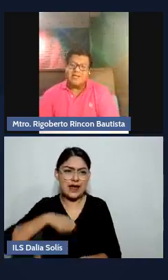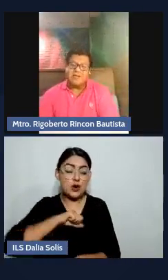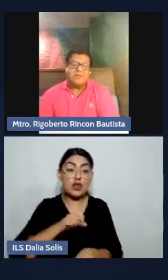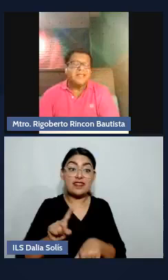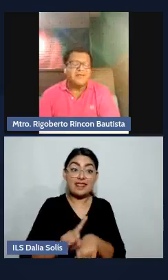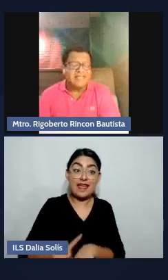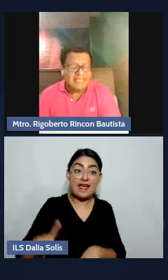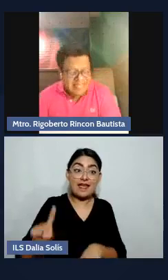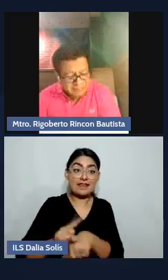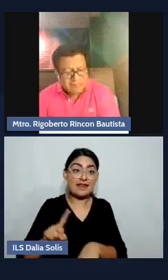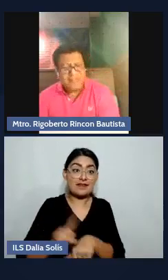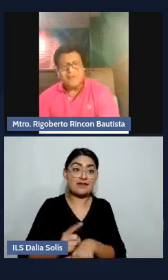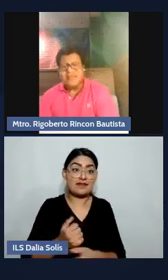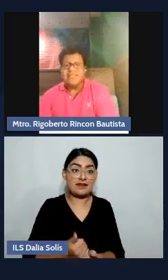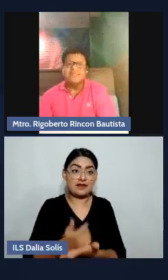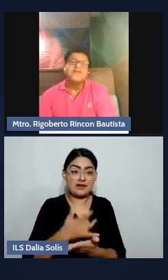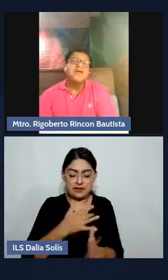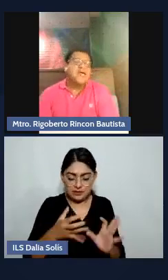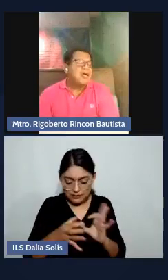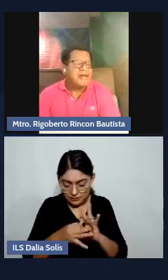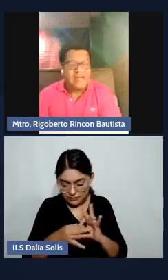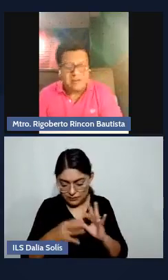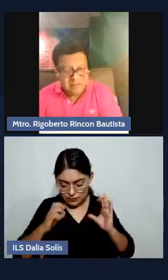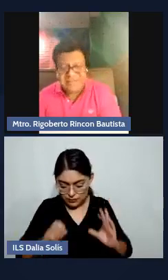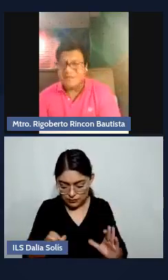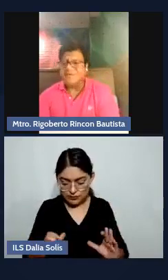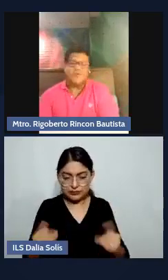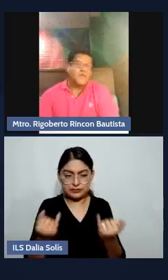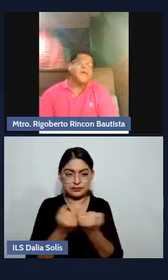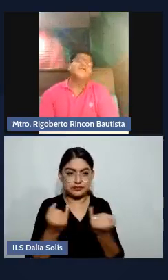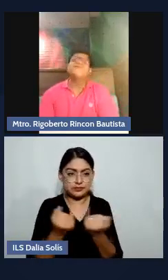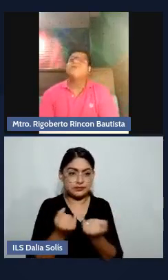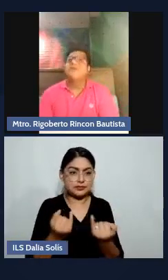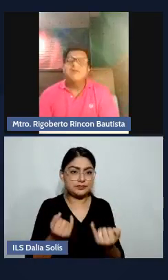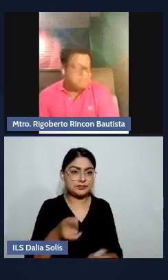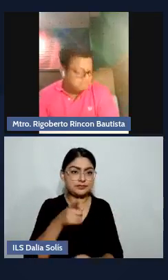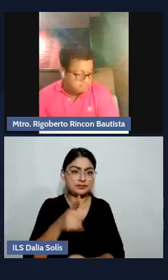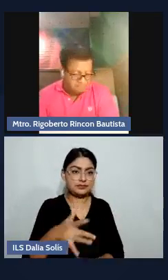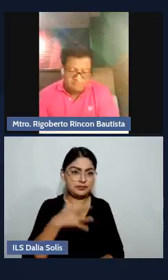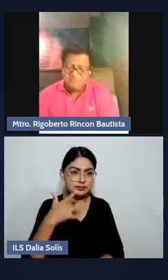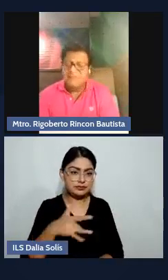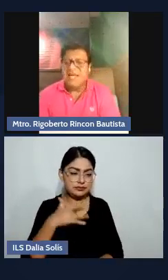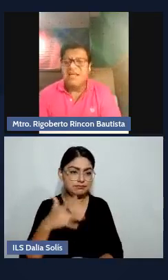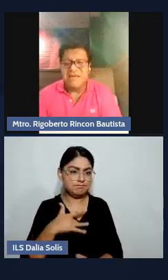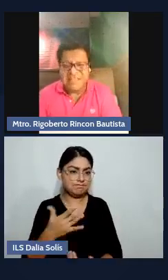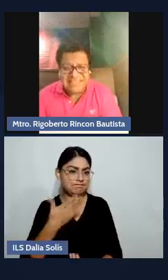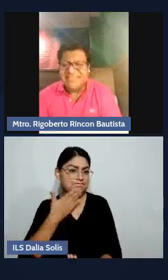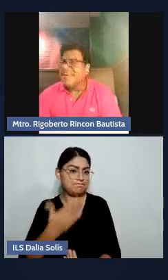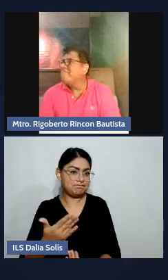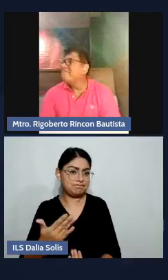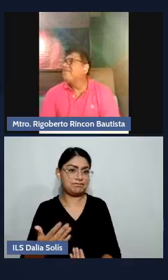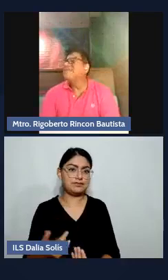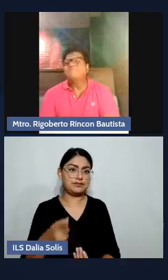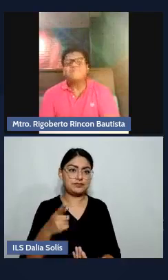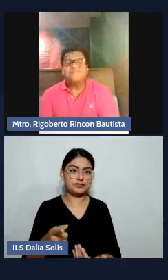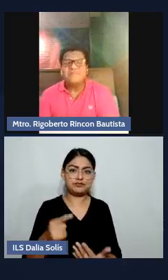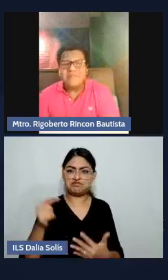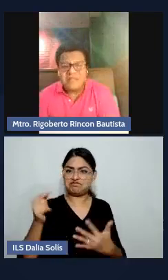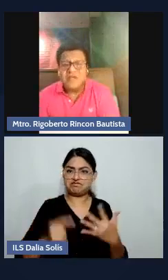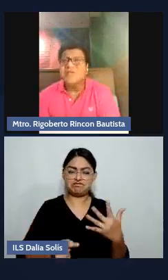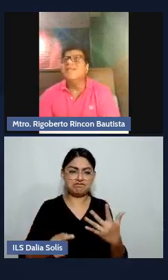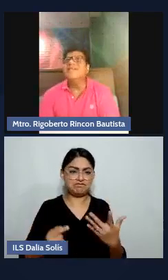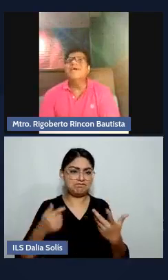contactar contigo mismo, reencontrarte con tu cuerpo, eliminar esquemas, sobre la